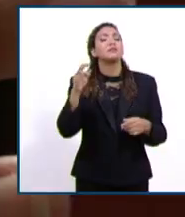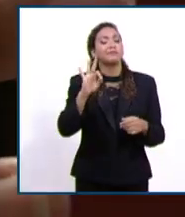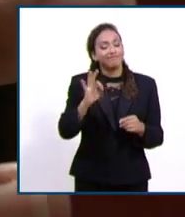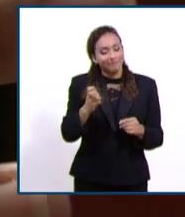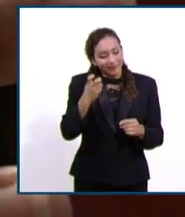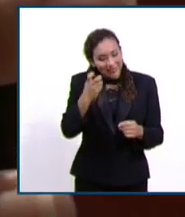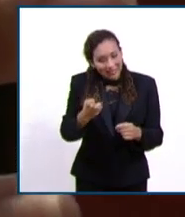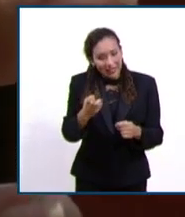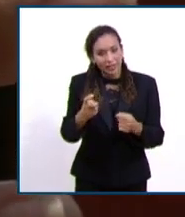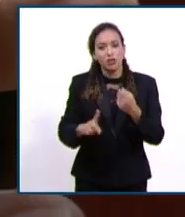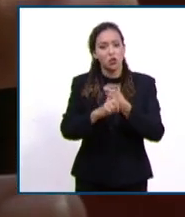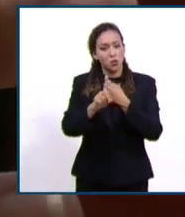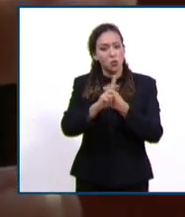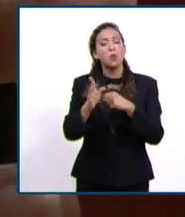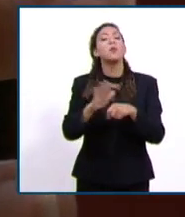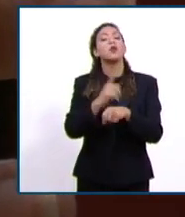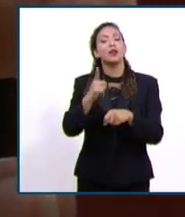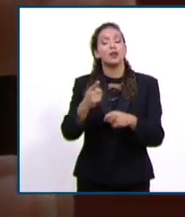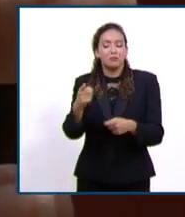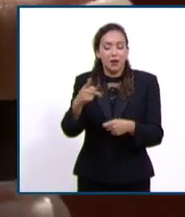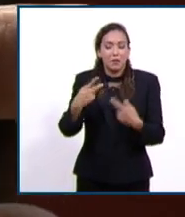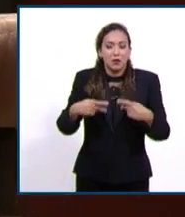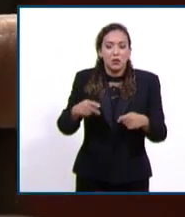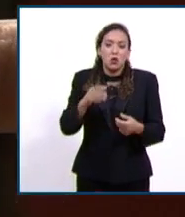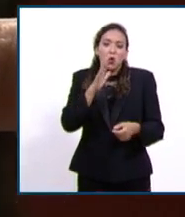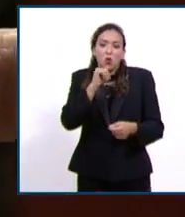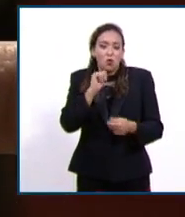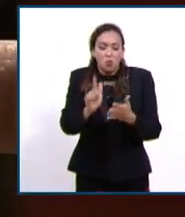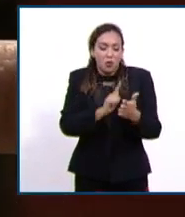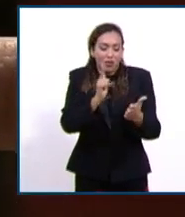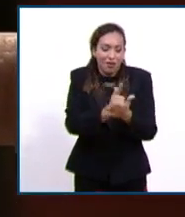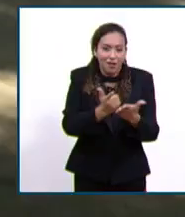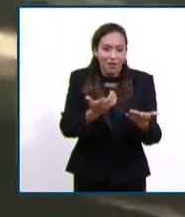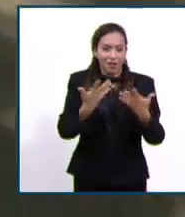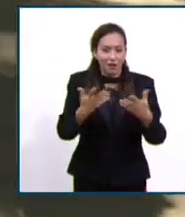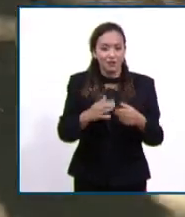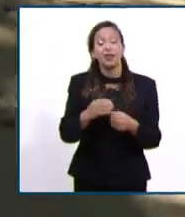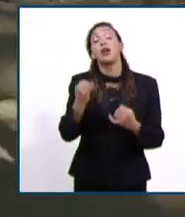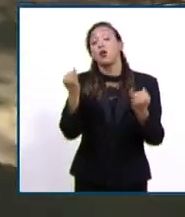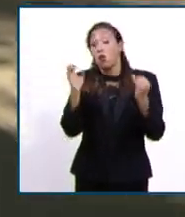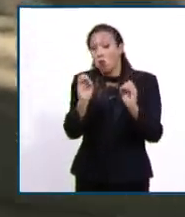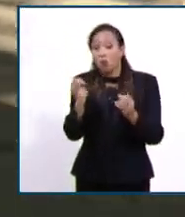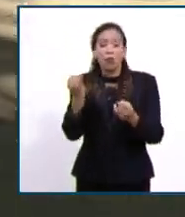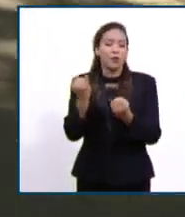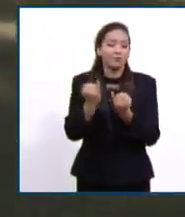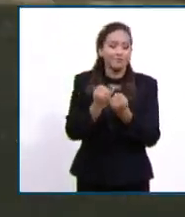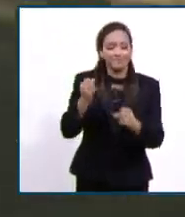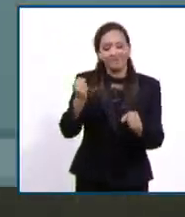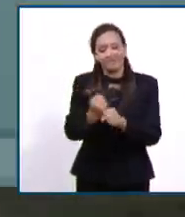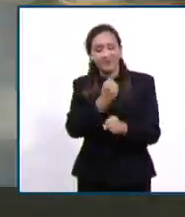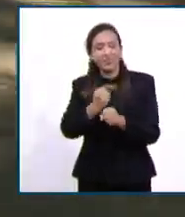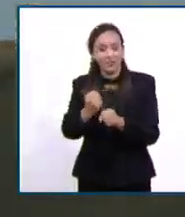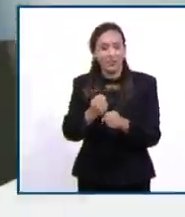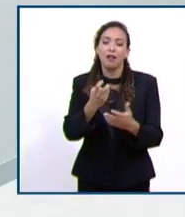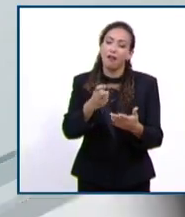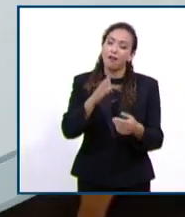libertad personal fuera del procedimiento, así como incomunicación, tortura y tratos crueles e inhumanos.